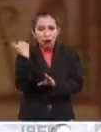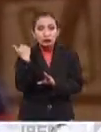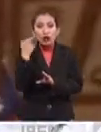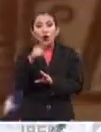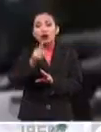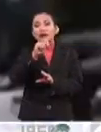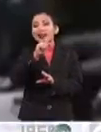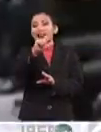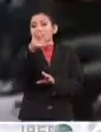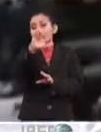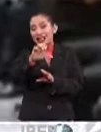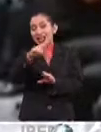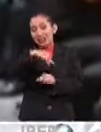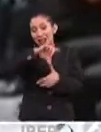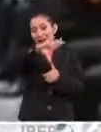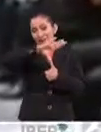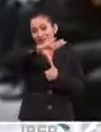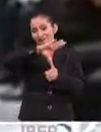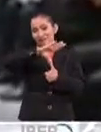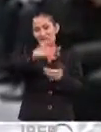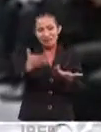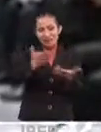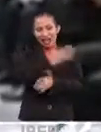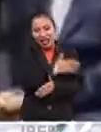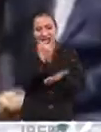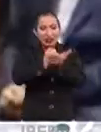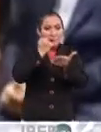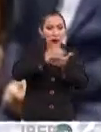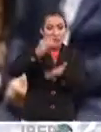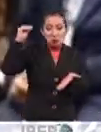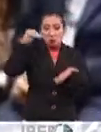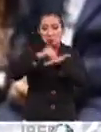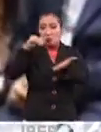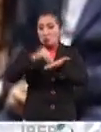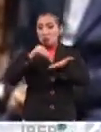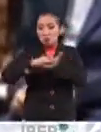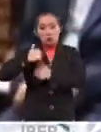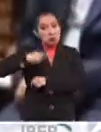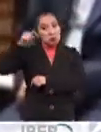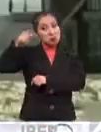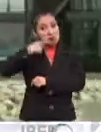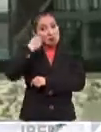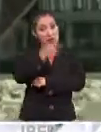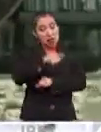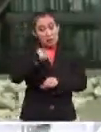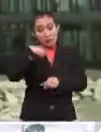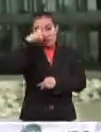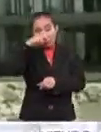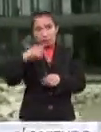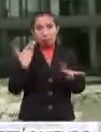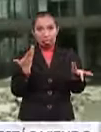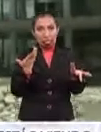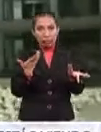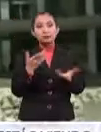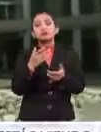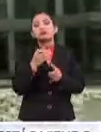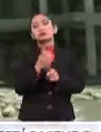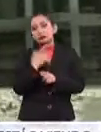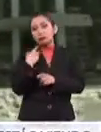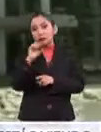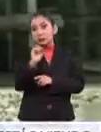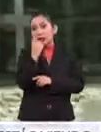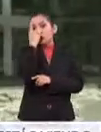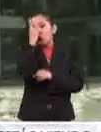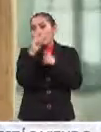con el Tratado de Libre Comercio de América del Norte, los aranceles que se impusieron a Canadá y a México. ¿Cómo podría, y bueno,